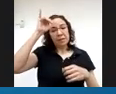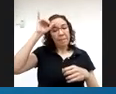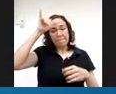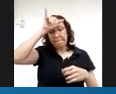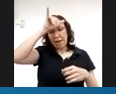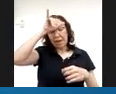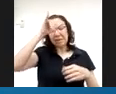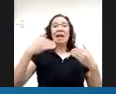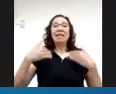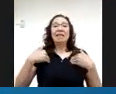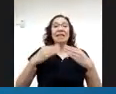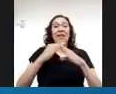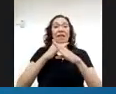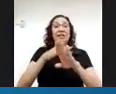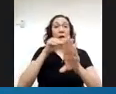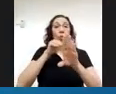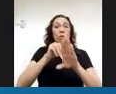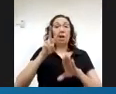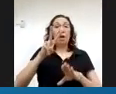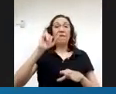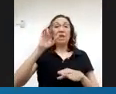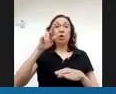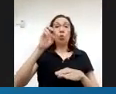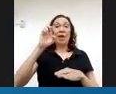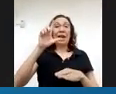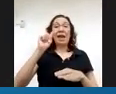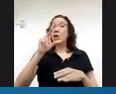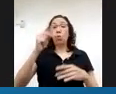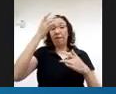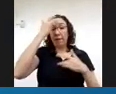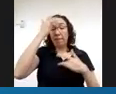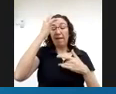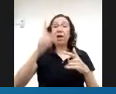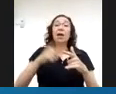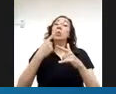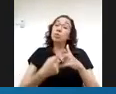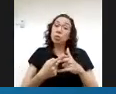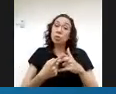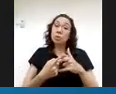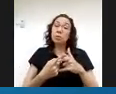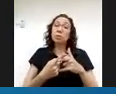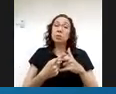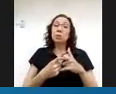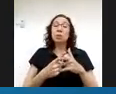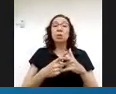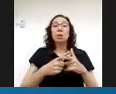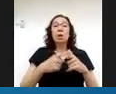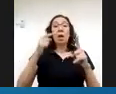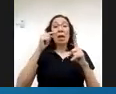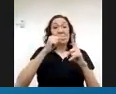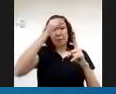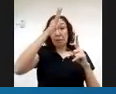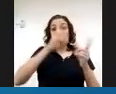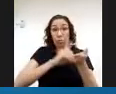la viruela y no enfermaban. Es así que él comienza